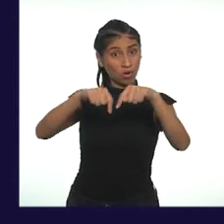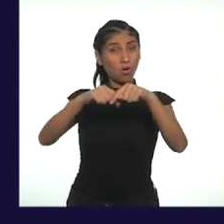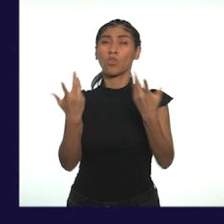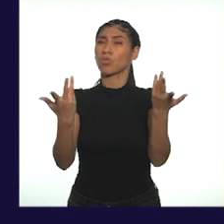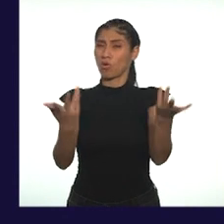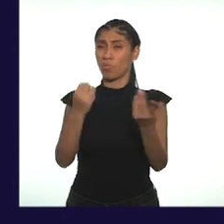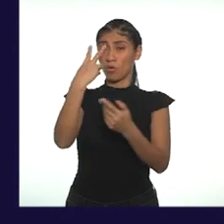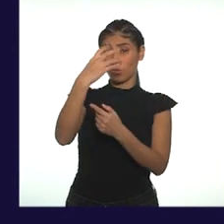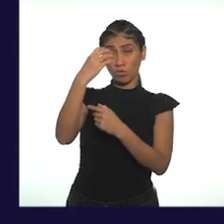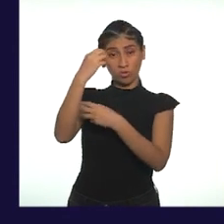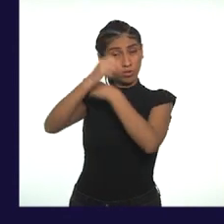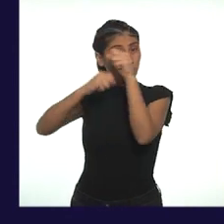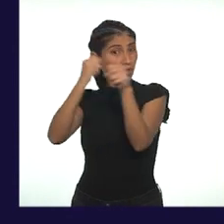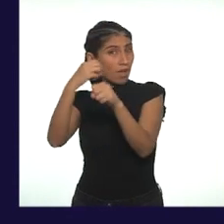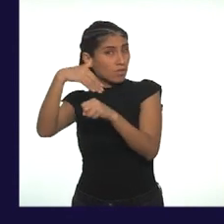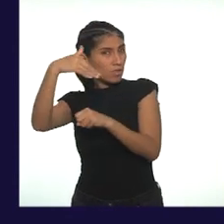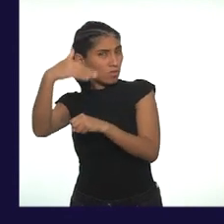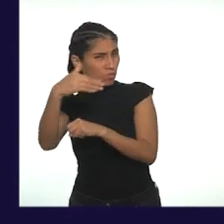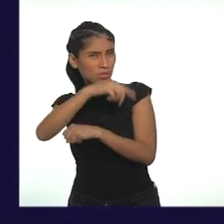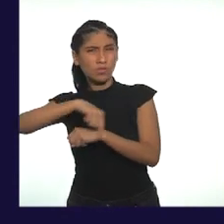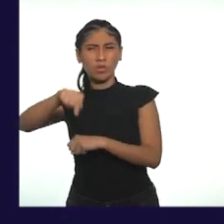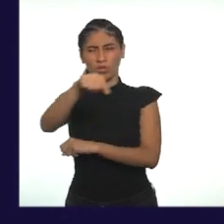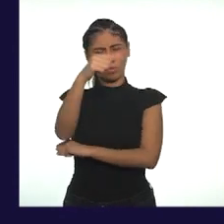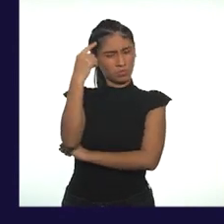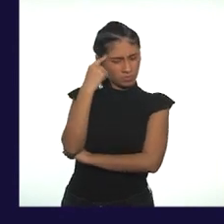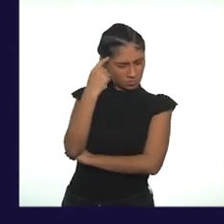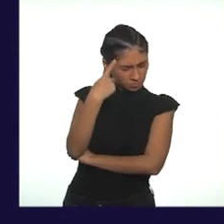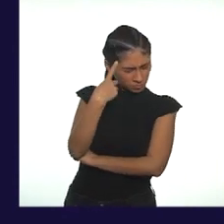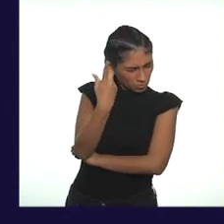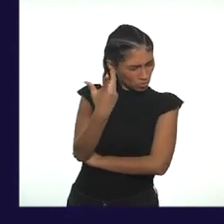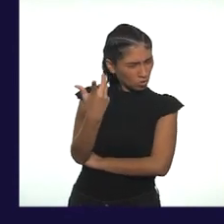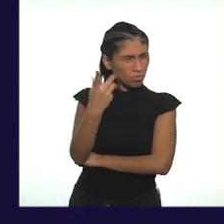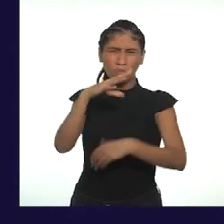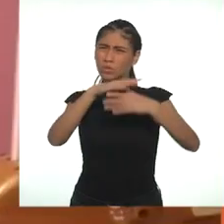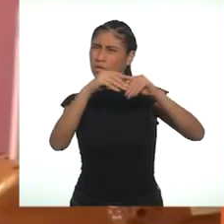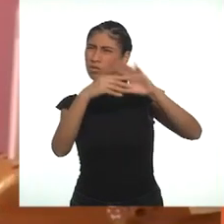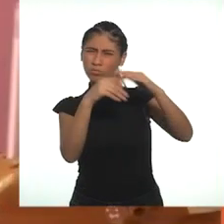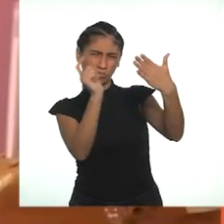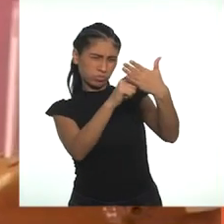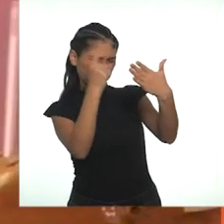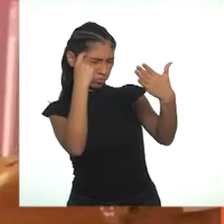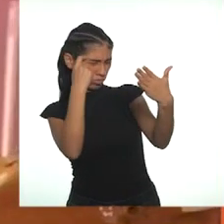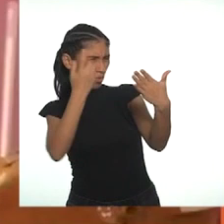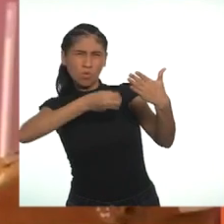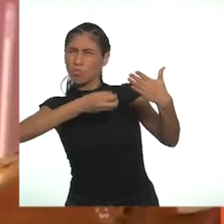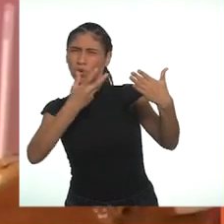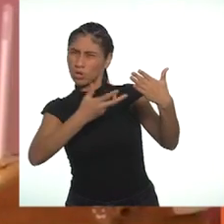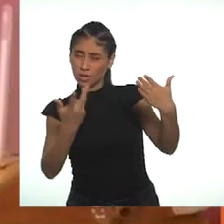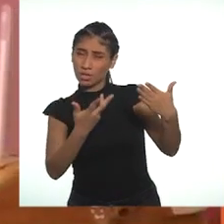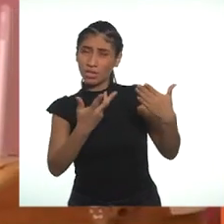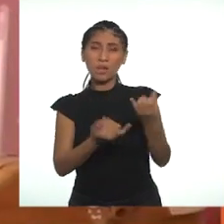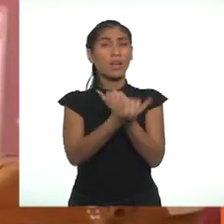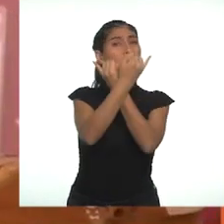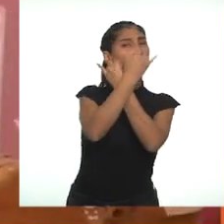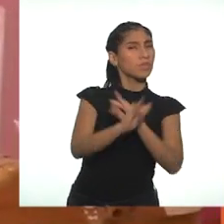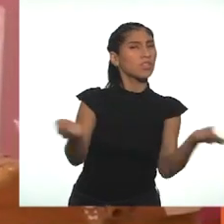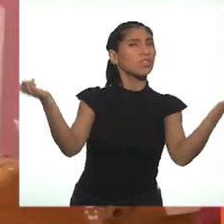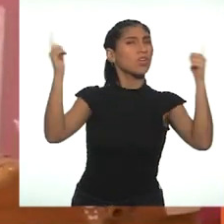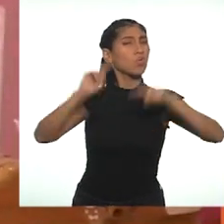después, estamos preguntándonos por qué reflexionar sobre nuestra historia. ¿Cuándo fue la independencia?